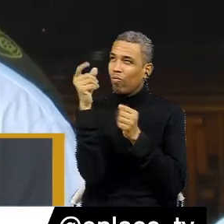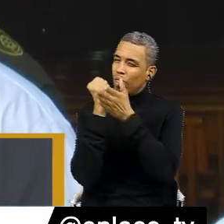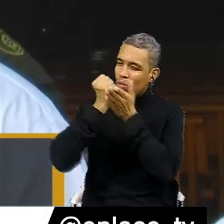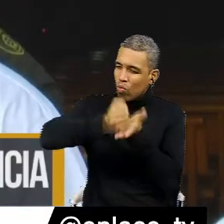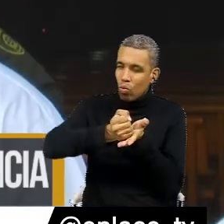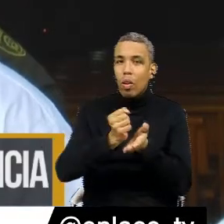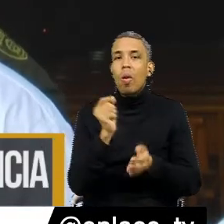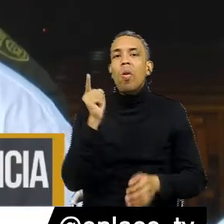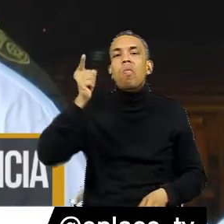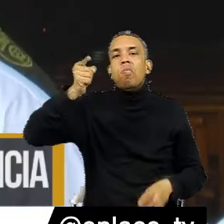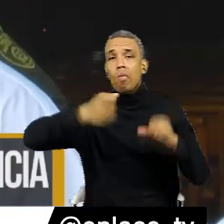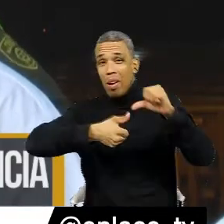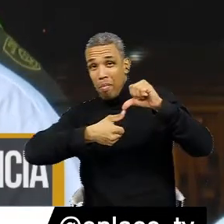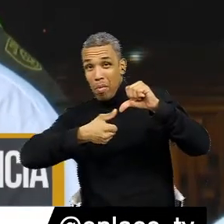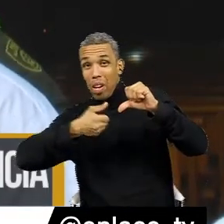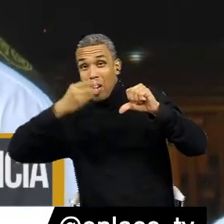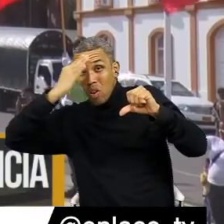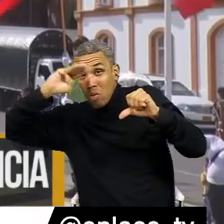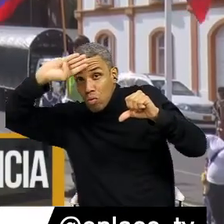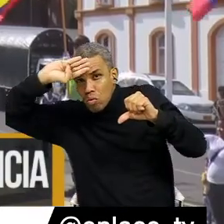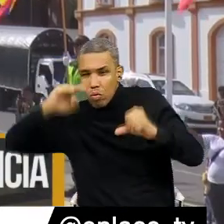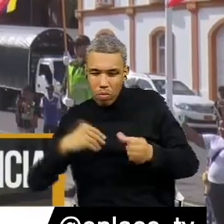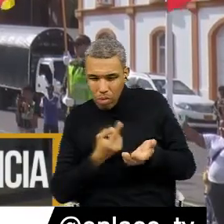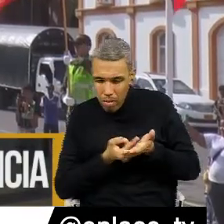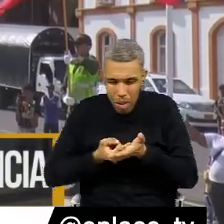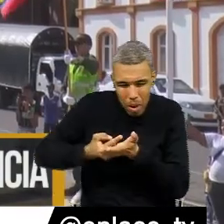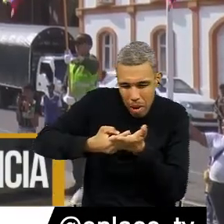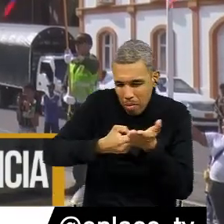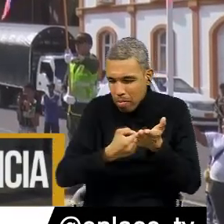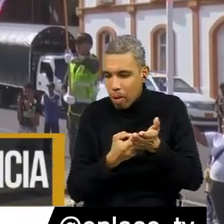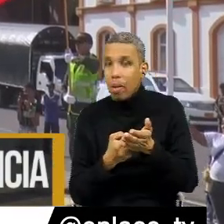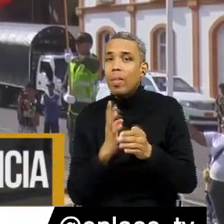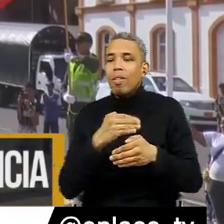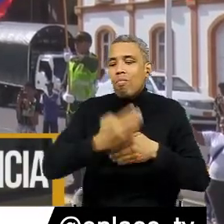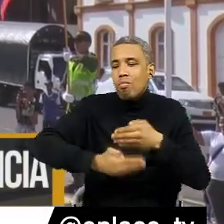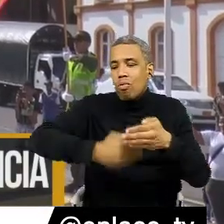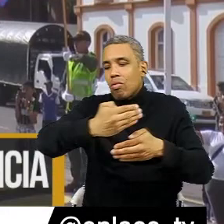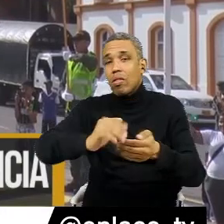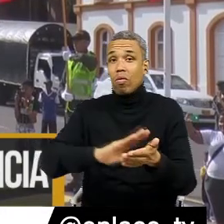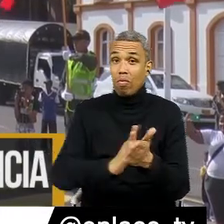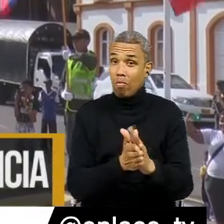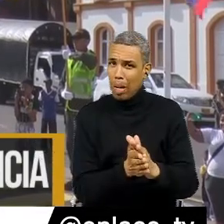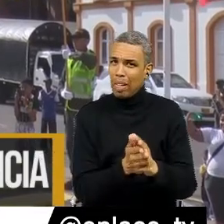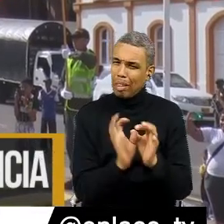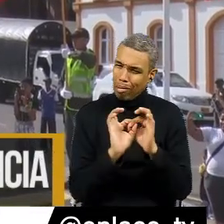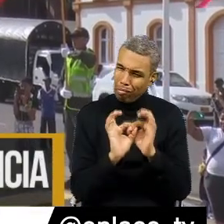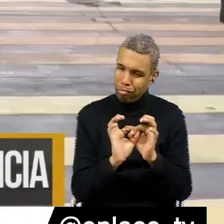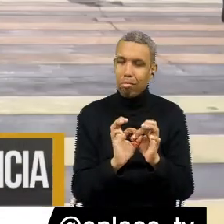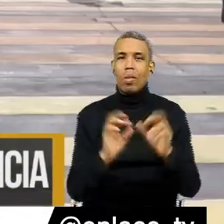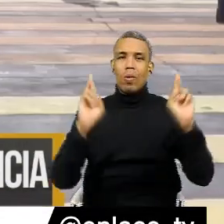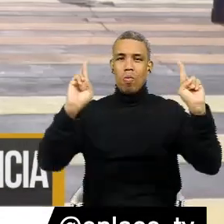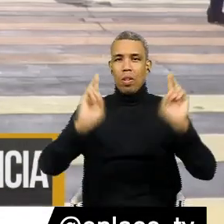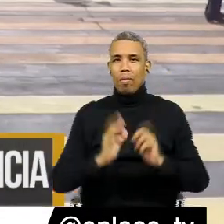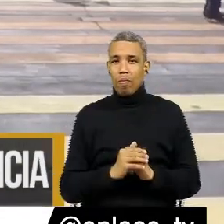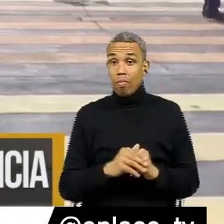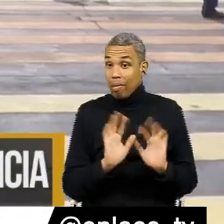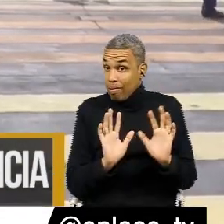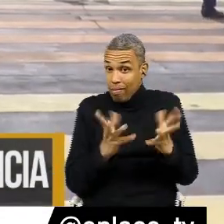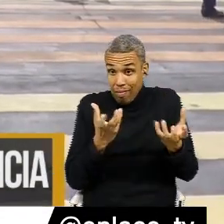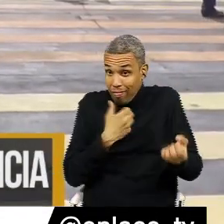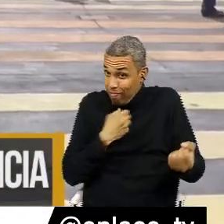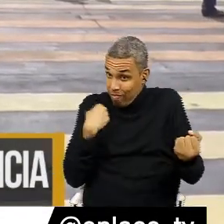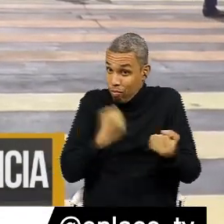pueda sacar adelante este proceso. Y ahora, si nos toca que salir a buscar ese, apoyar ese referendo,